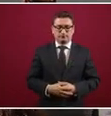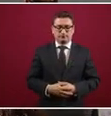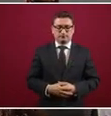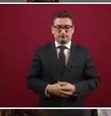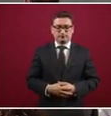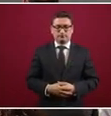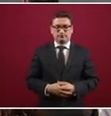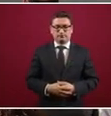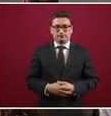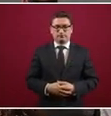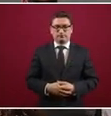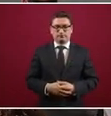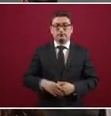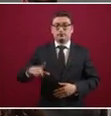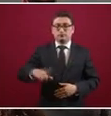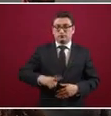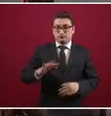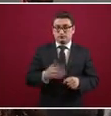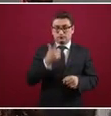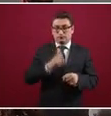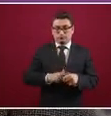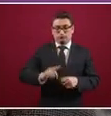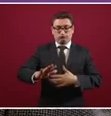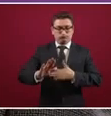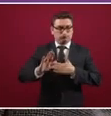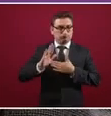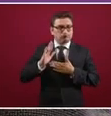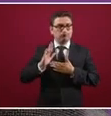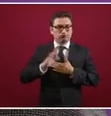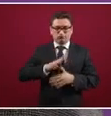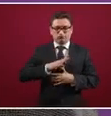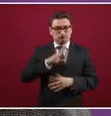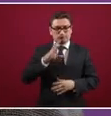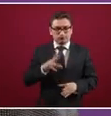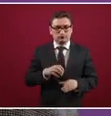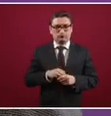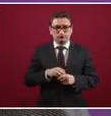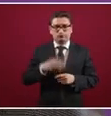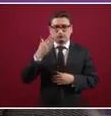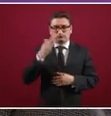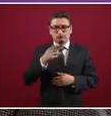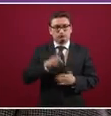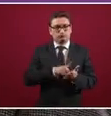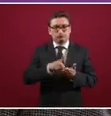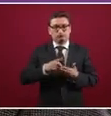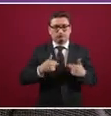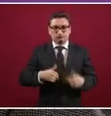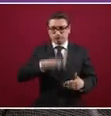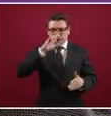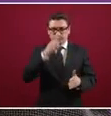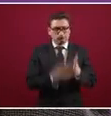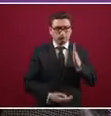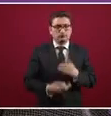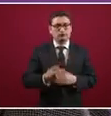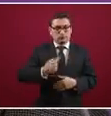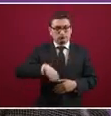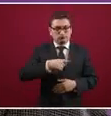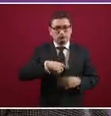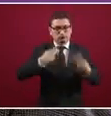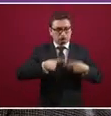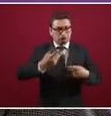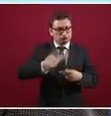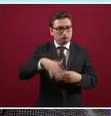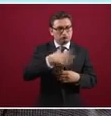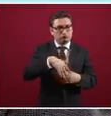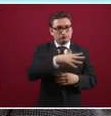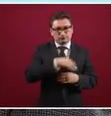absoluto del gobierno federal en relación con esta grave violación a los derechos humanos la búsqueda de personas y luego